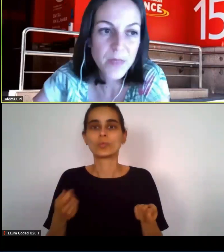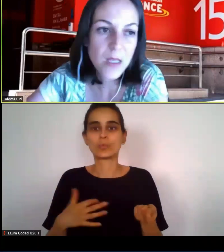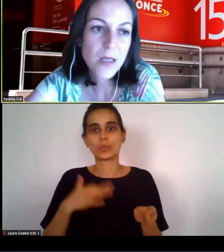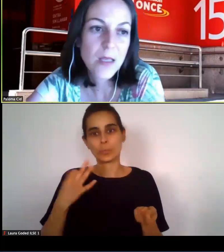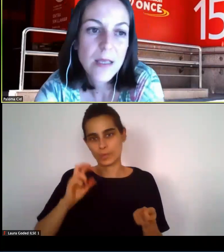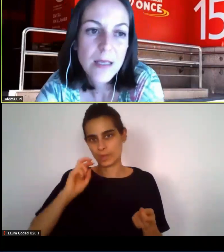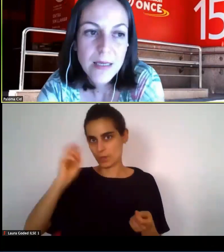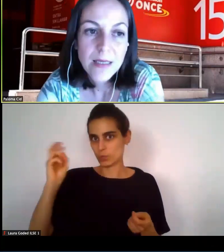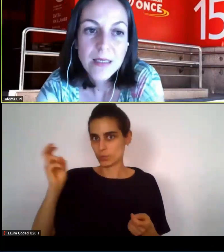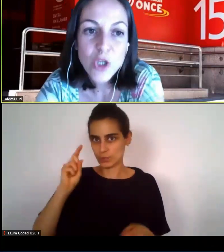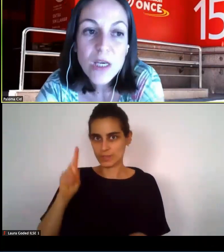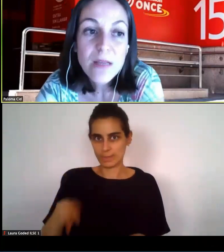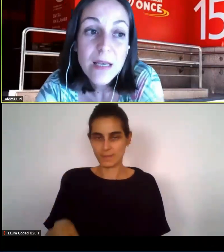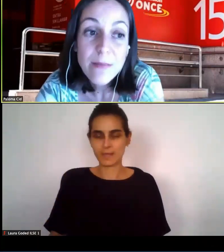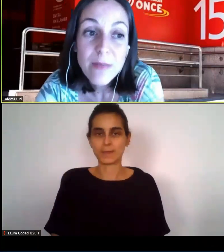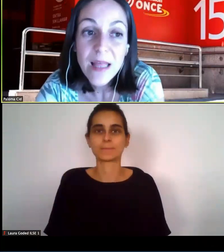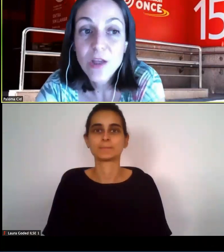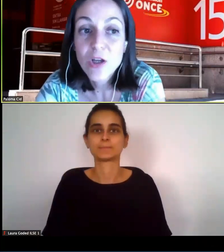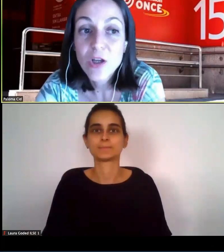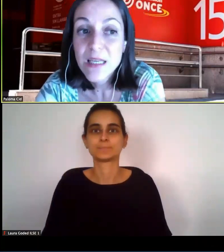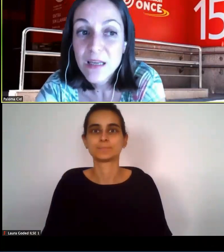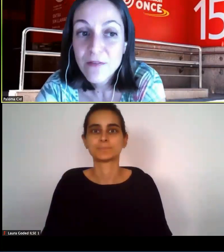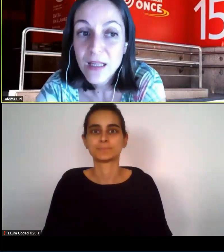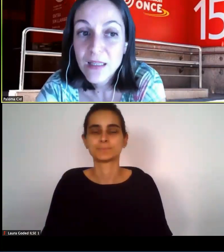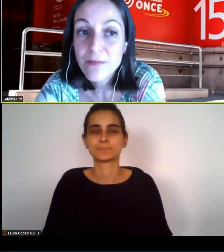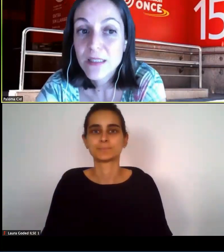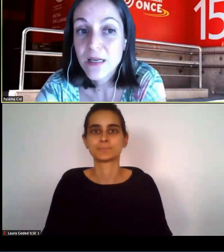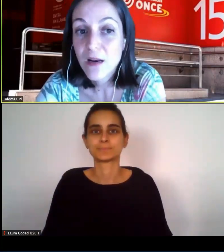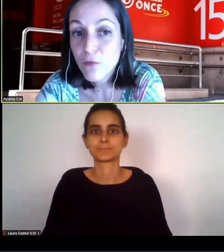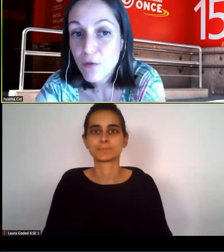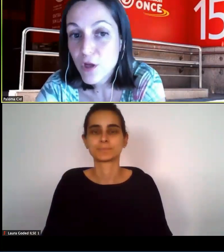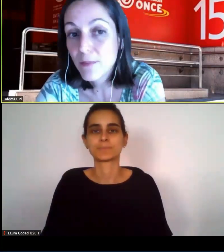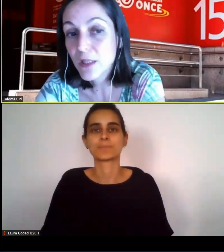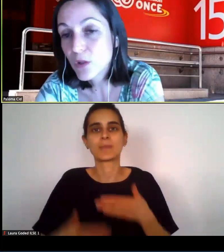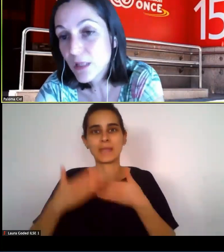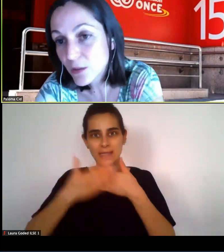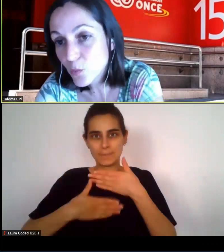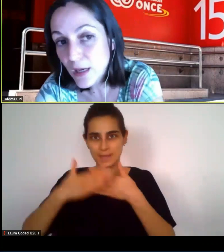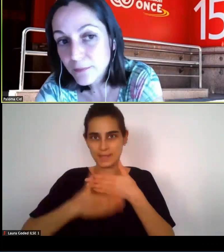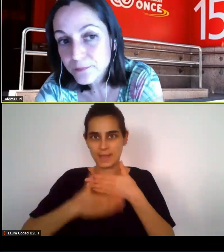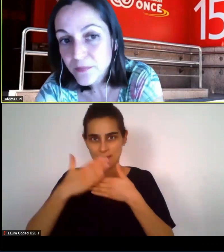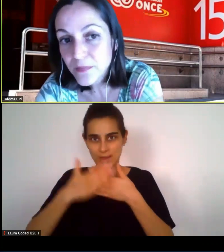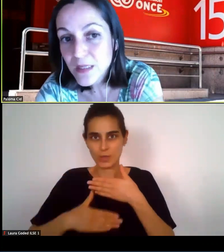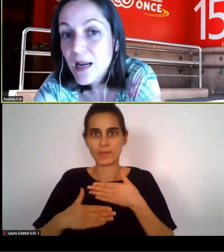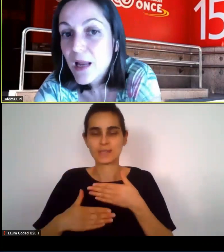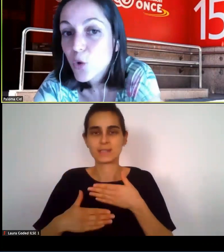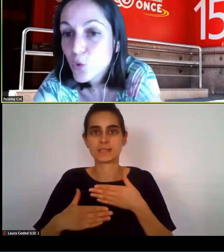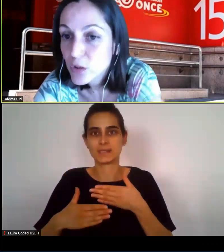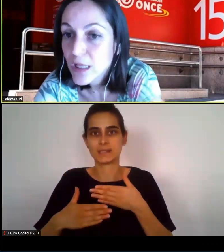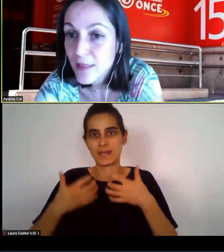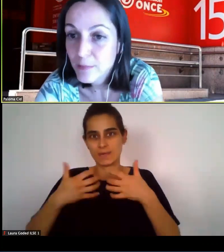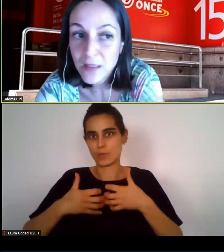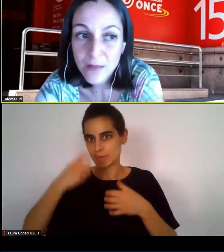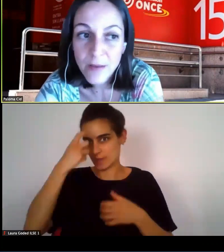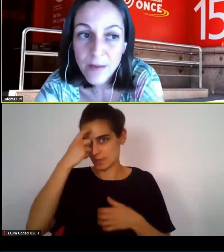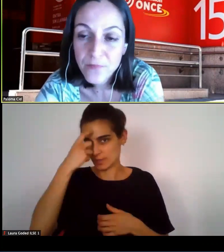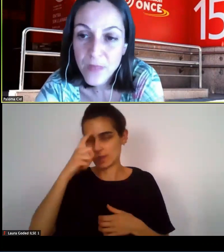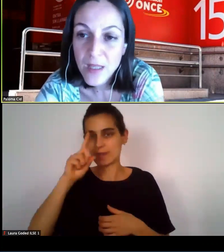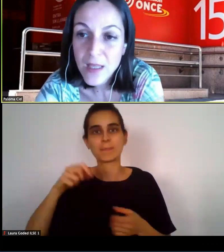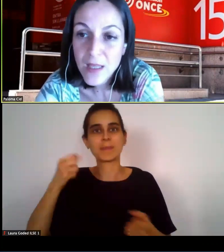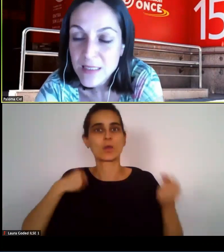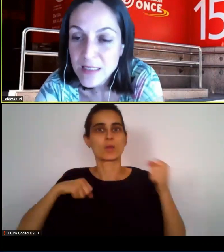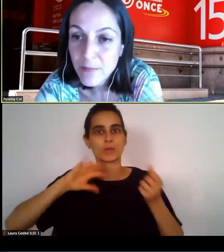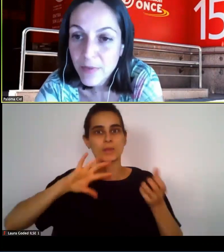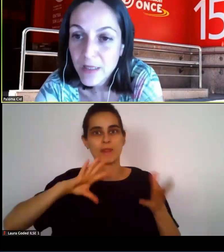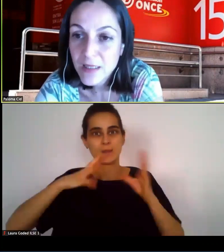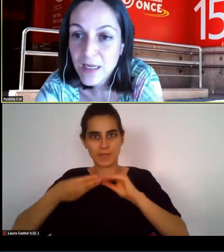otros. Son limitaciones significativas en el funcionamiento intelectual y en la conducta adaptativa,